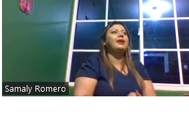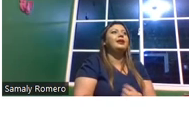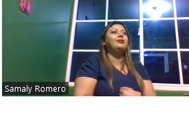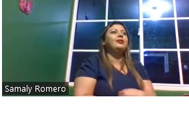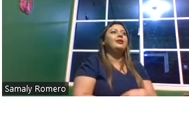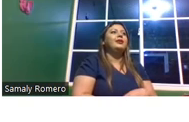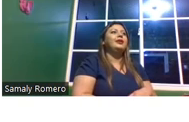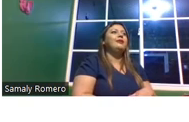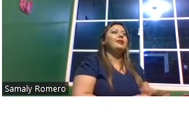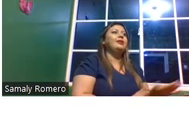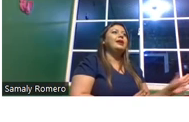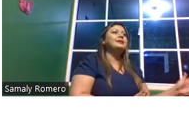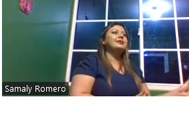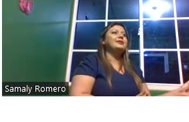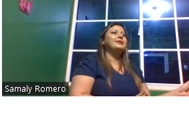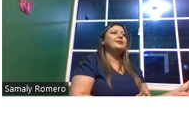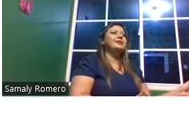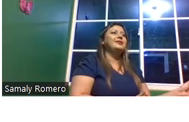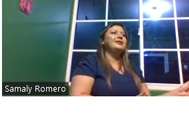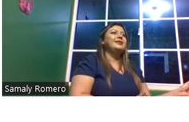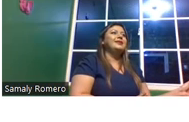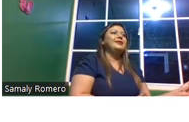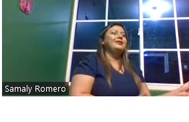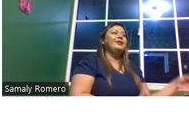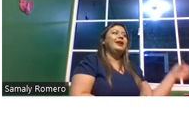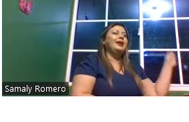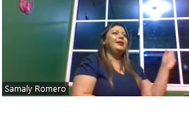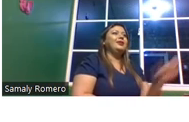hay personas o hay gerentes que confunden el rendimiento